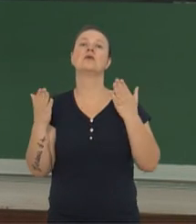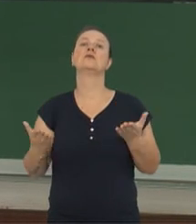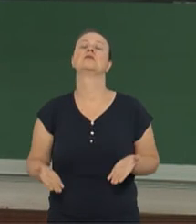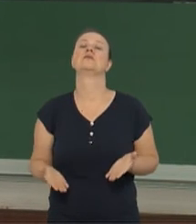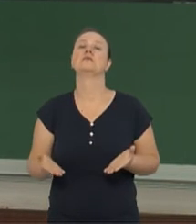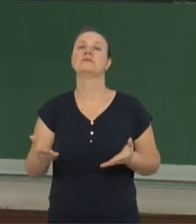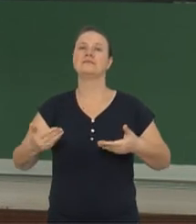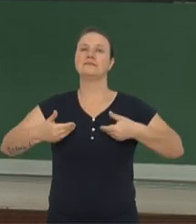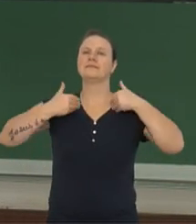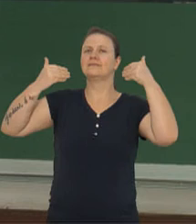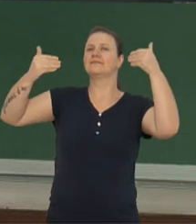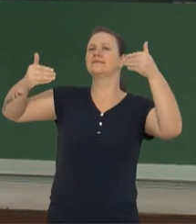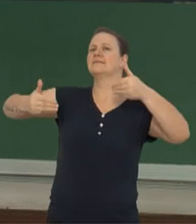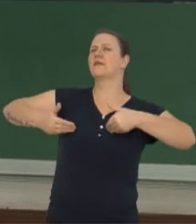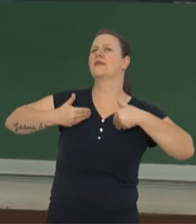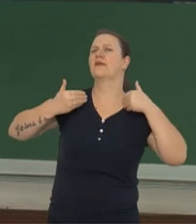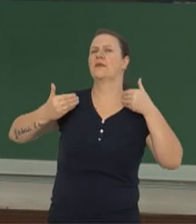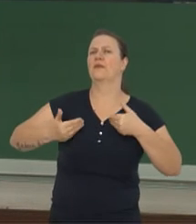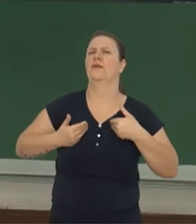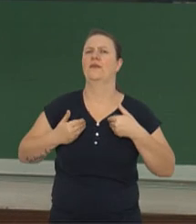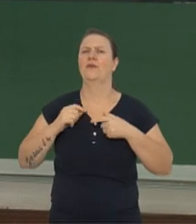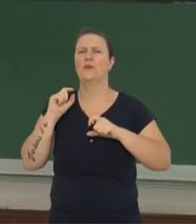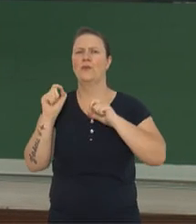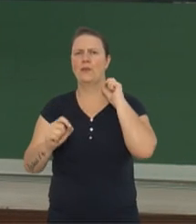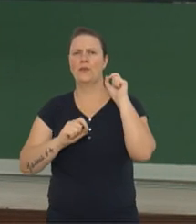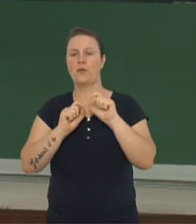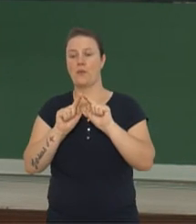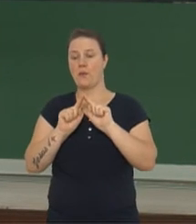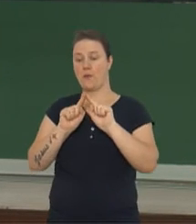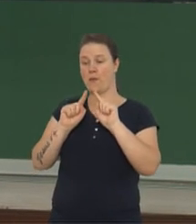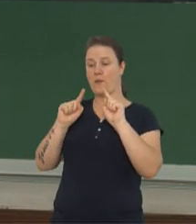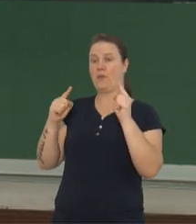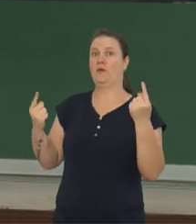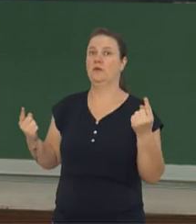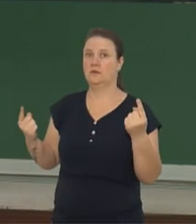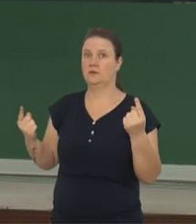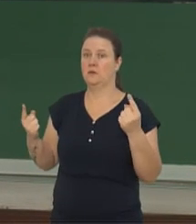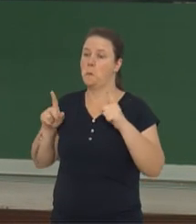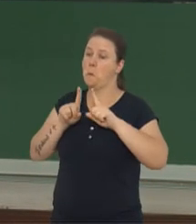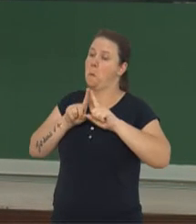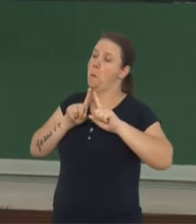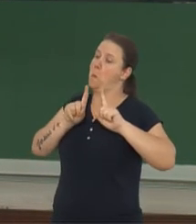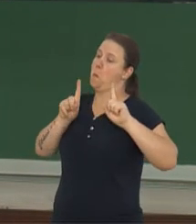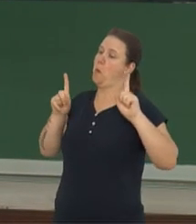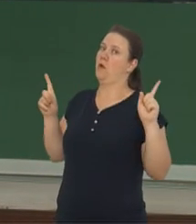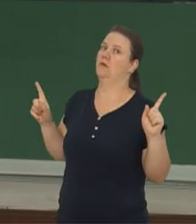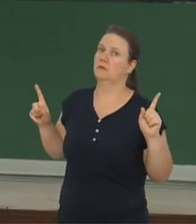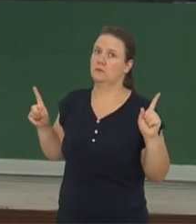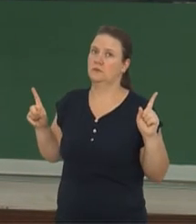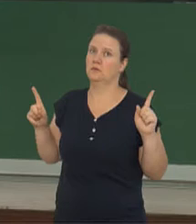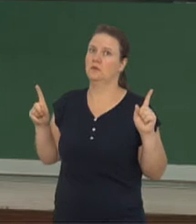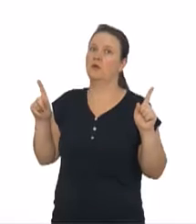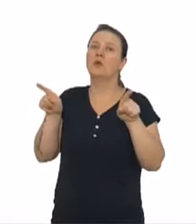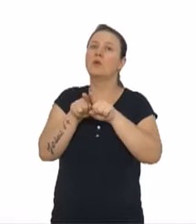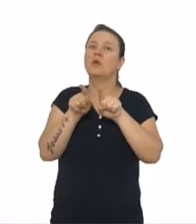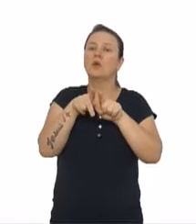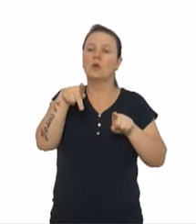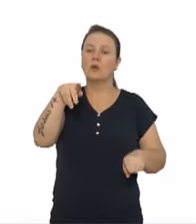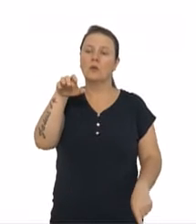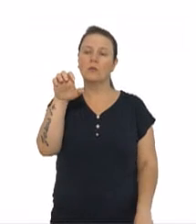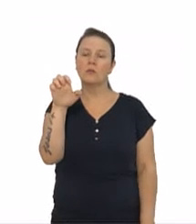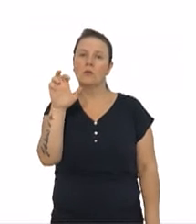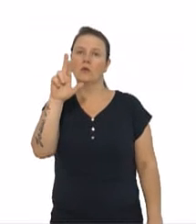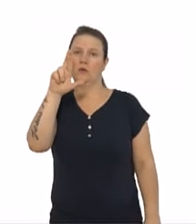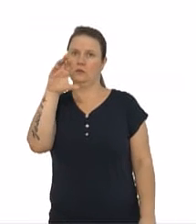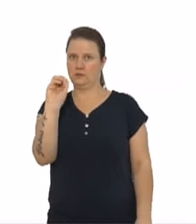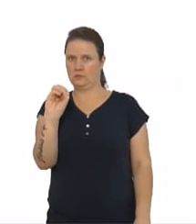bien se alegraron. ¿Qué la Real le contestó? Más es una conjunción adversativa, como pero. Hat una escrita